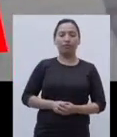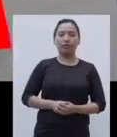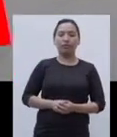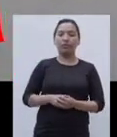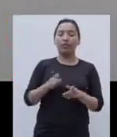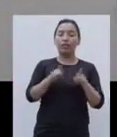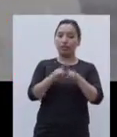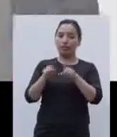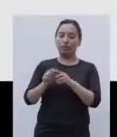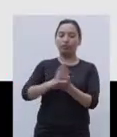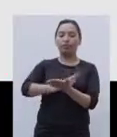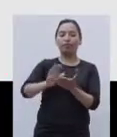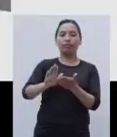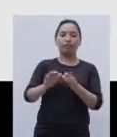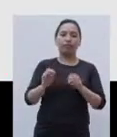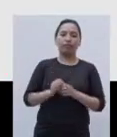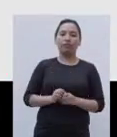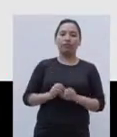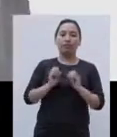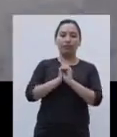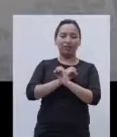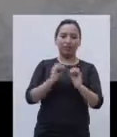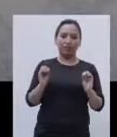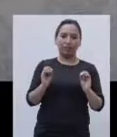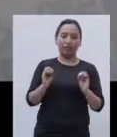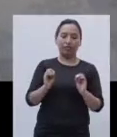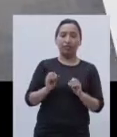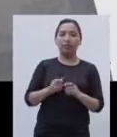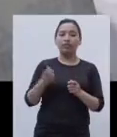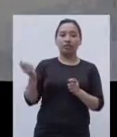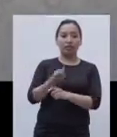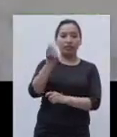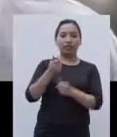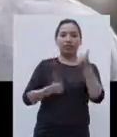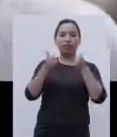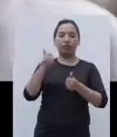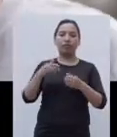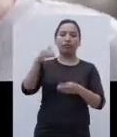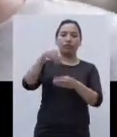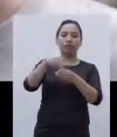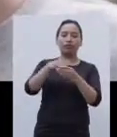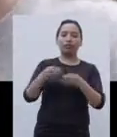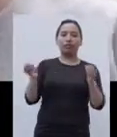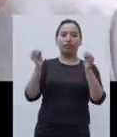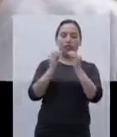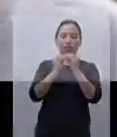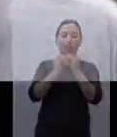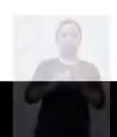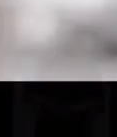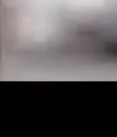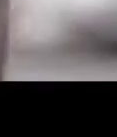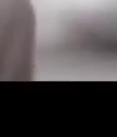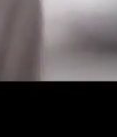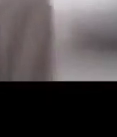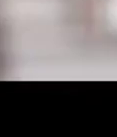en recuadro rojo. También puedes dejar la papeleta sin marcar. Ganará la opción que obtenga mayoría de